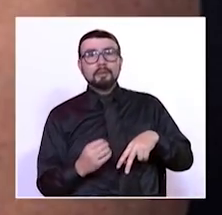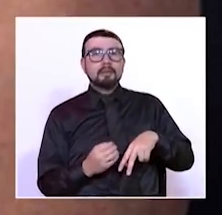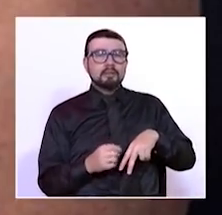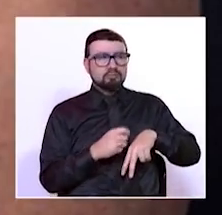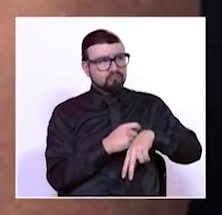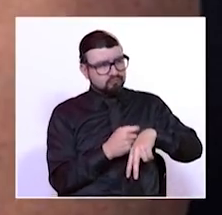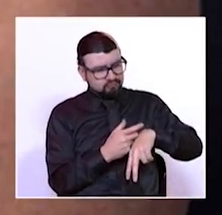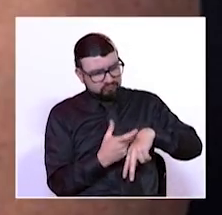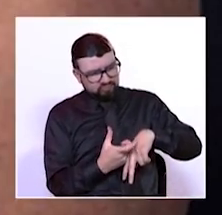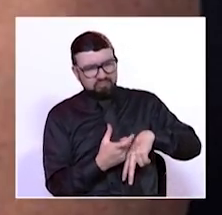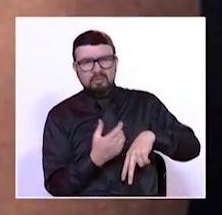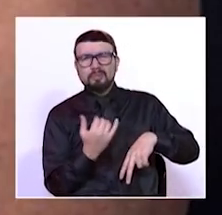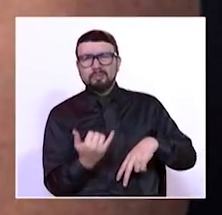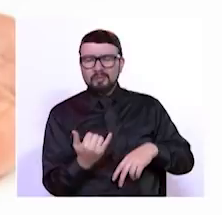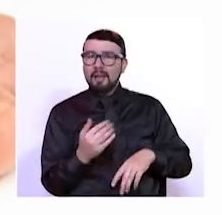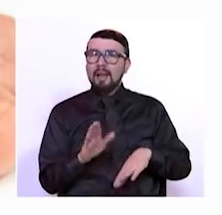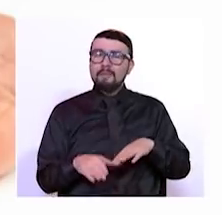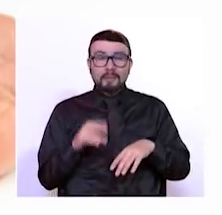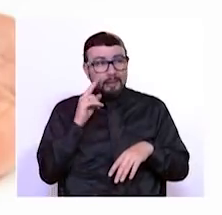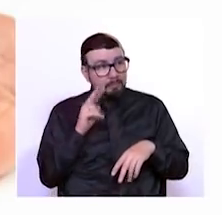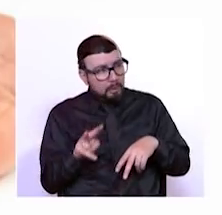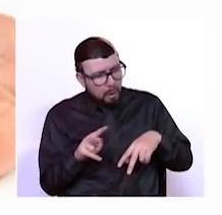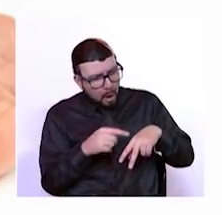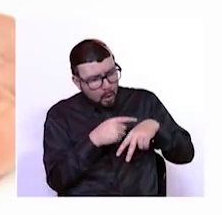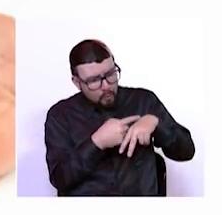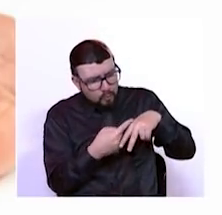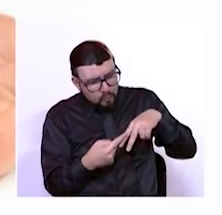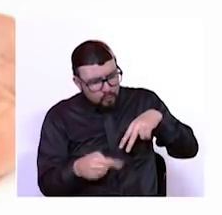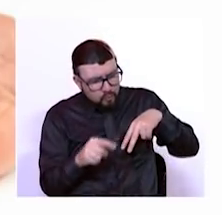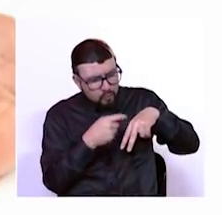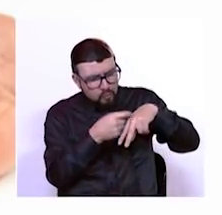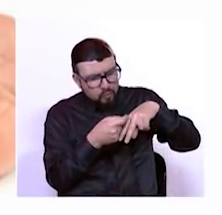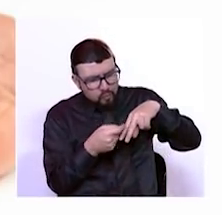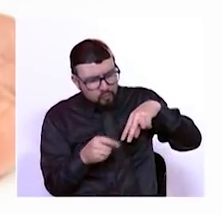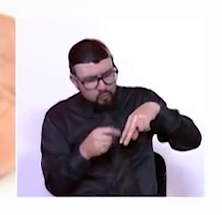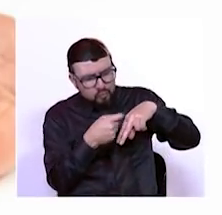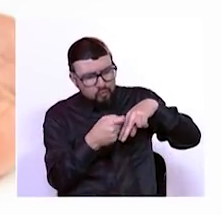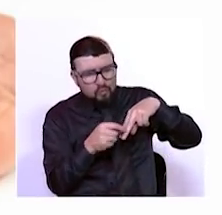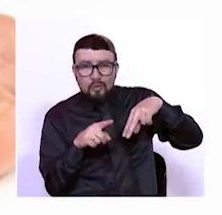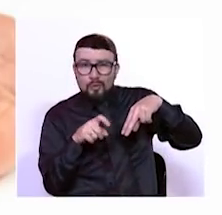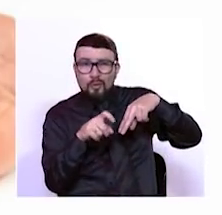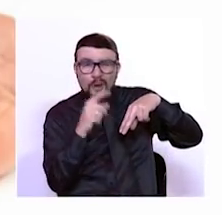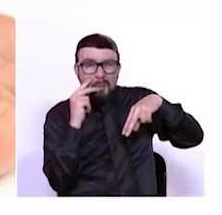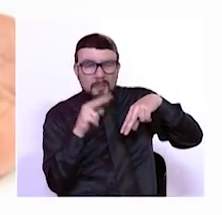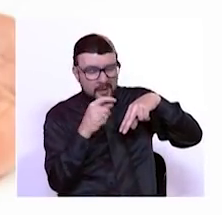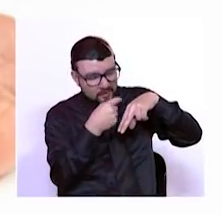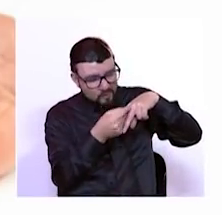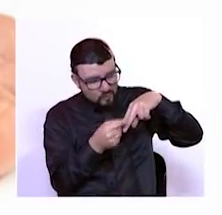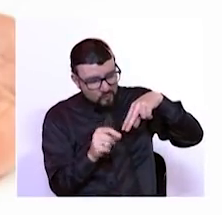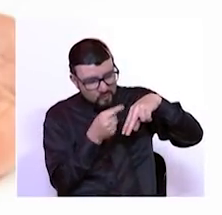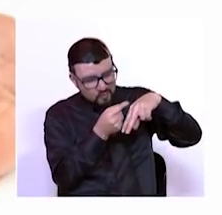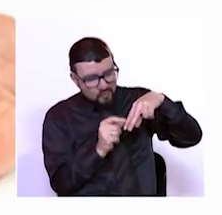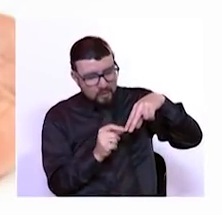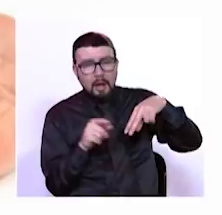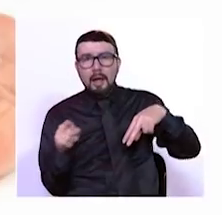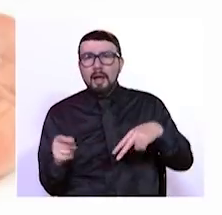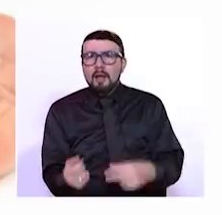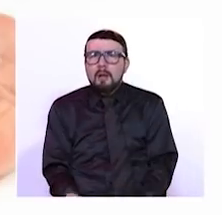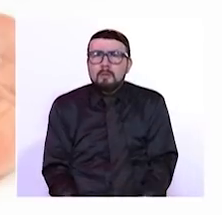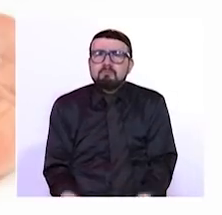salen así como unas culebritas, como unas lombrices, y es esa causa del